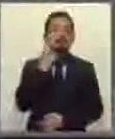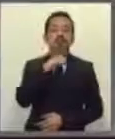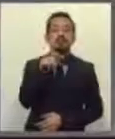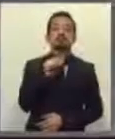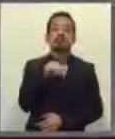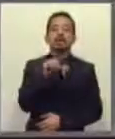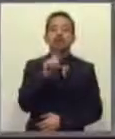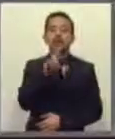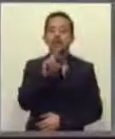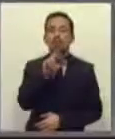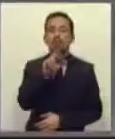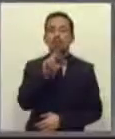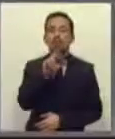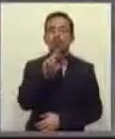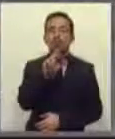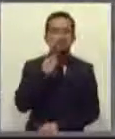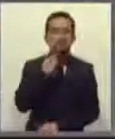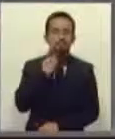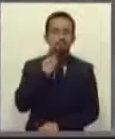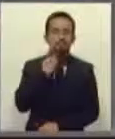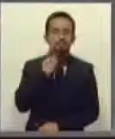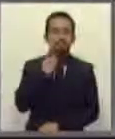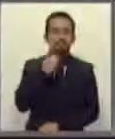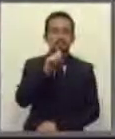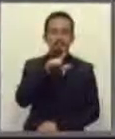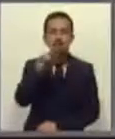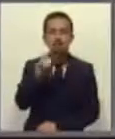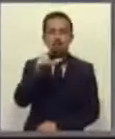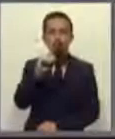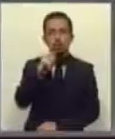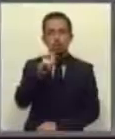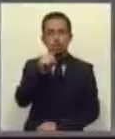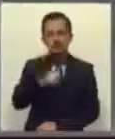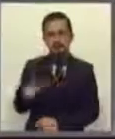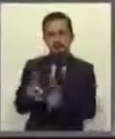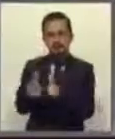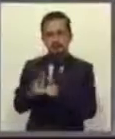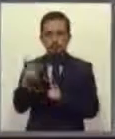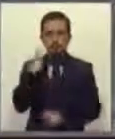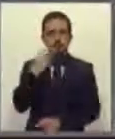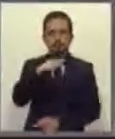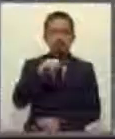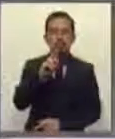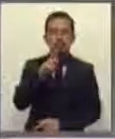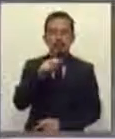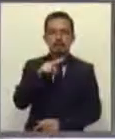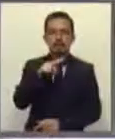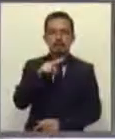Ahora la palabra el diputado Jorge Tello López, del Grupo Parlamentario de Morena. Hasta por 3 minutos.